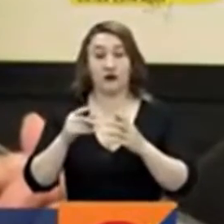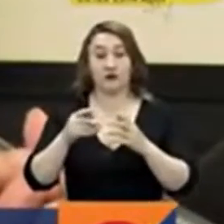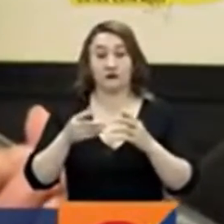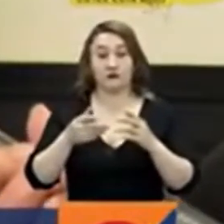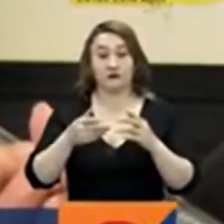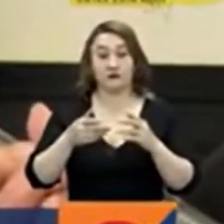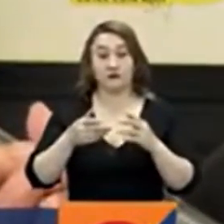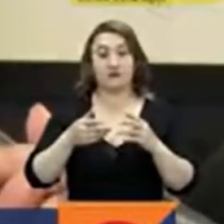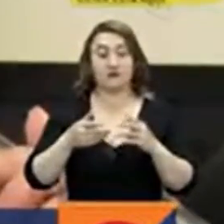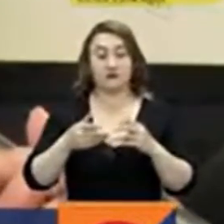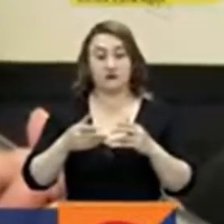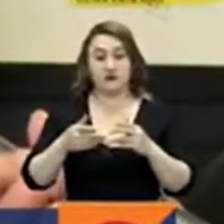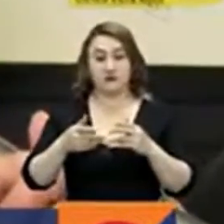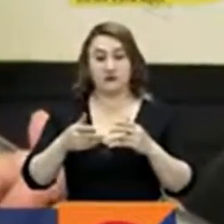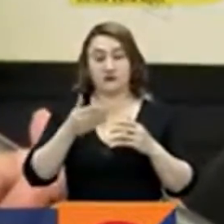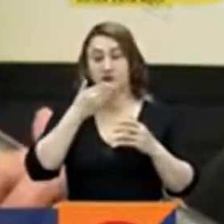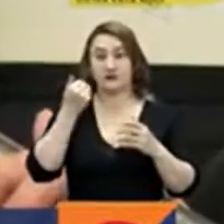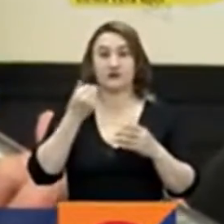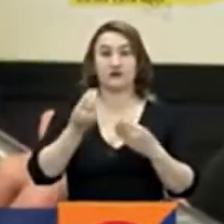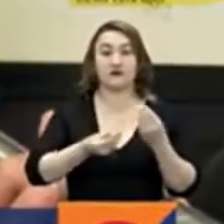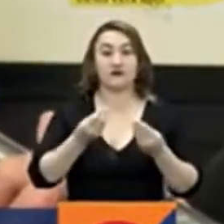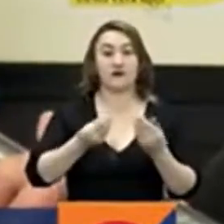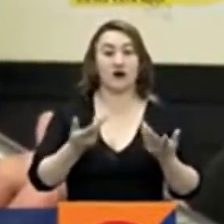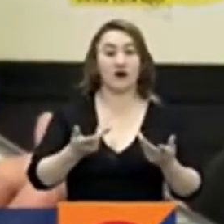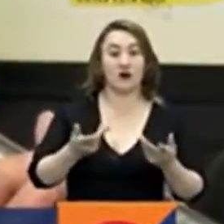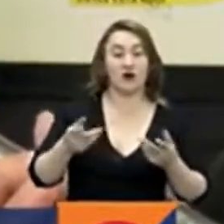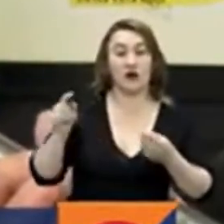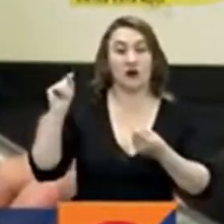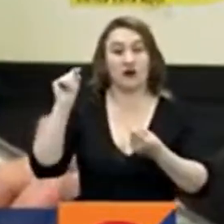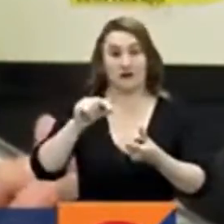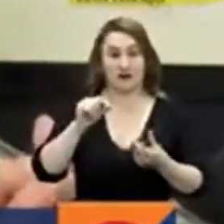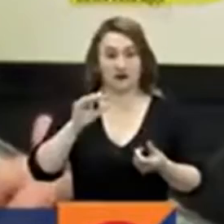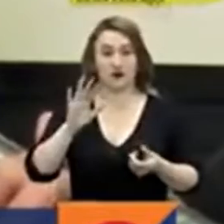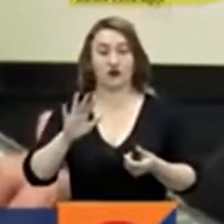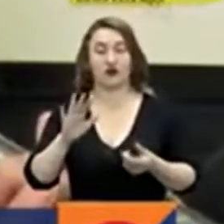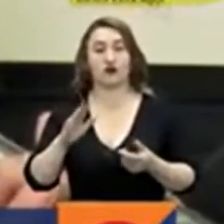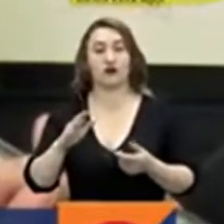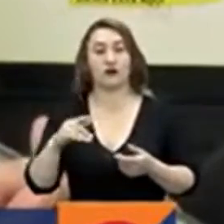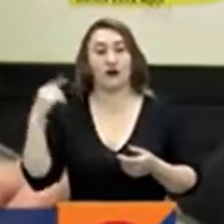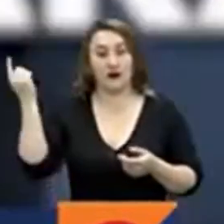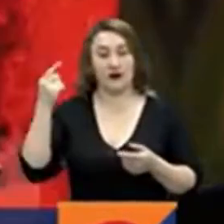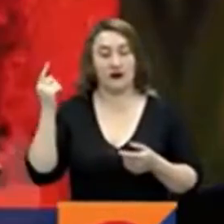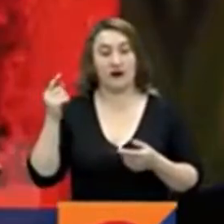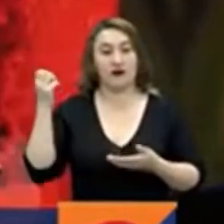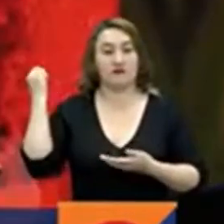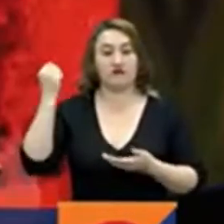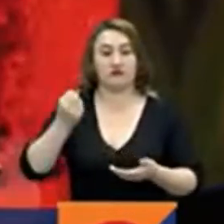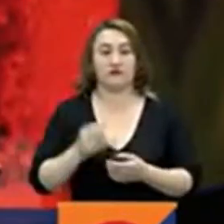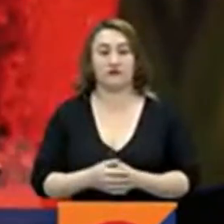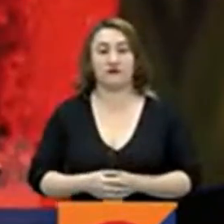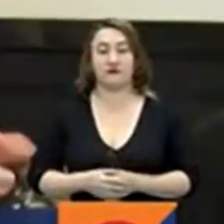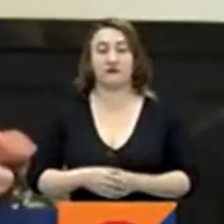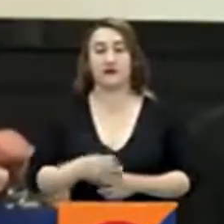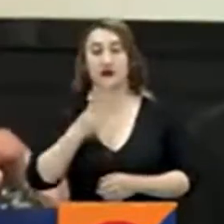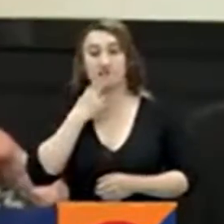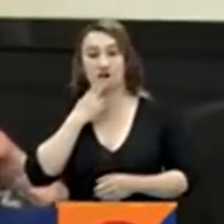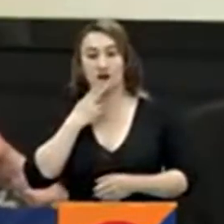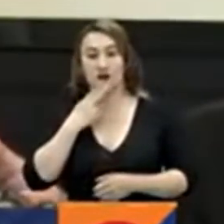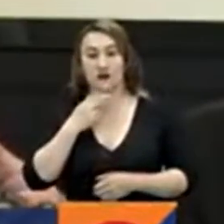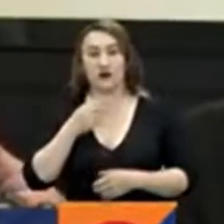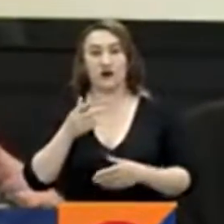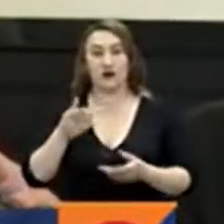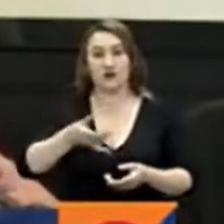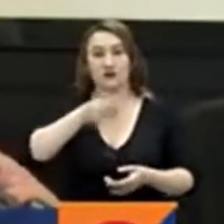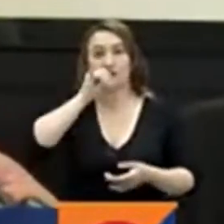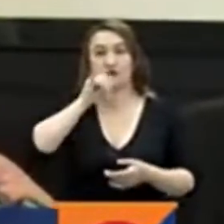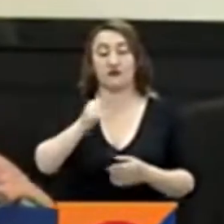preferible hacerlo a partir de recursos de inversión provenientes del presupuesto general de la nación. Bebidas azucaradas. Es cuando